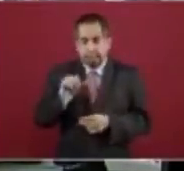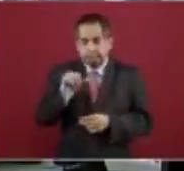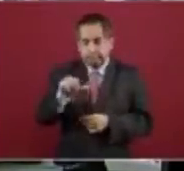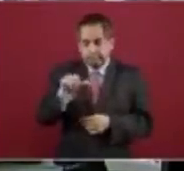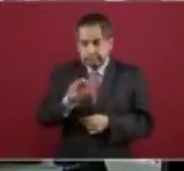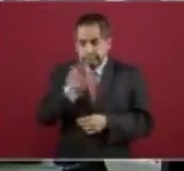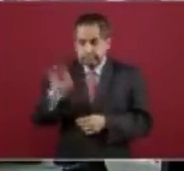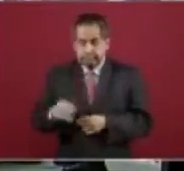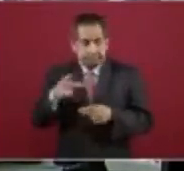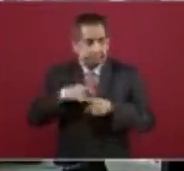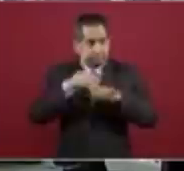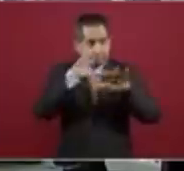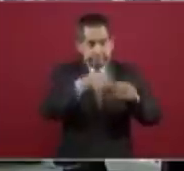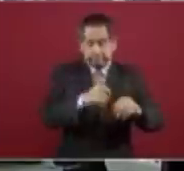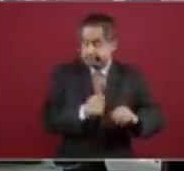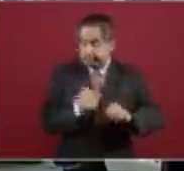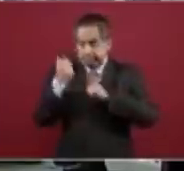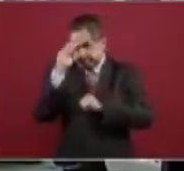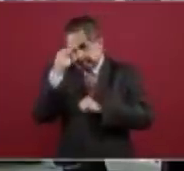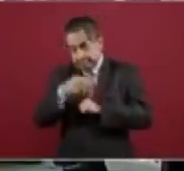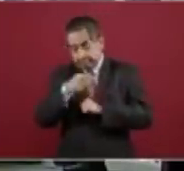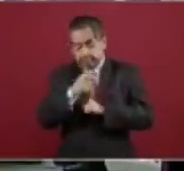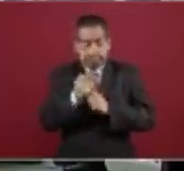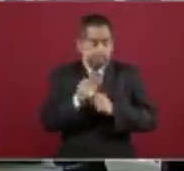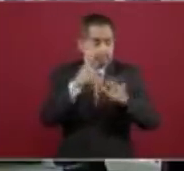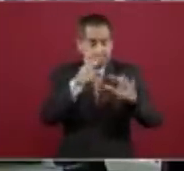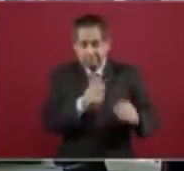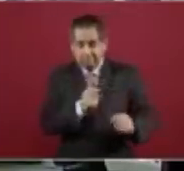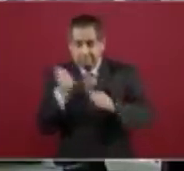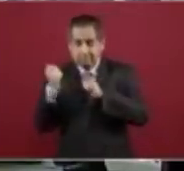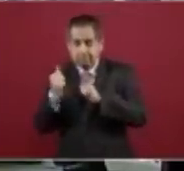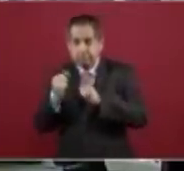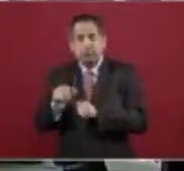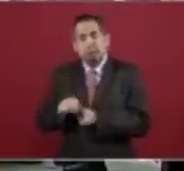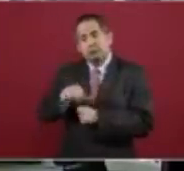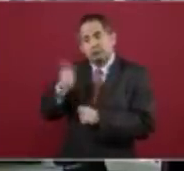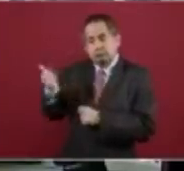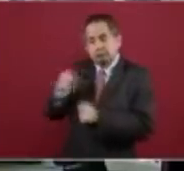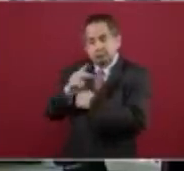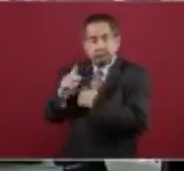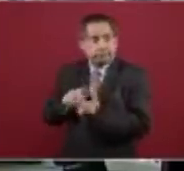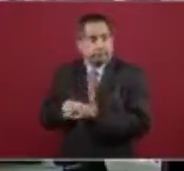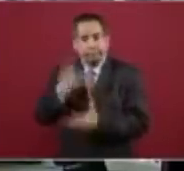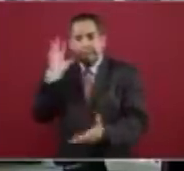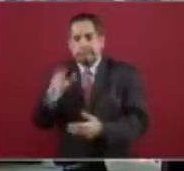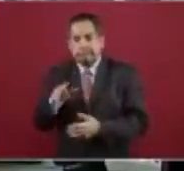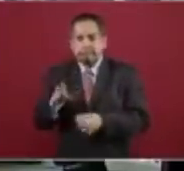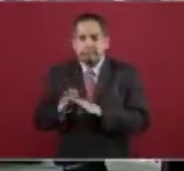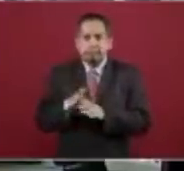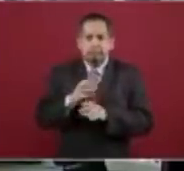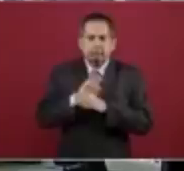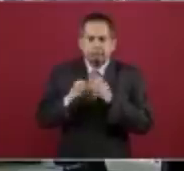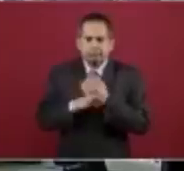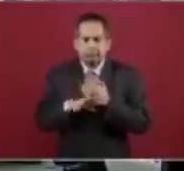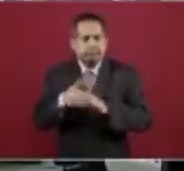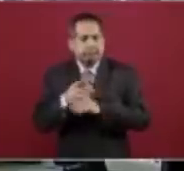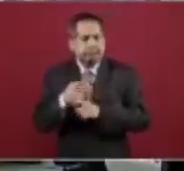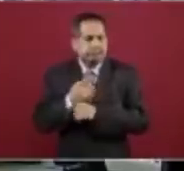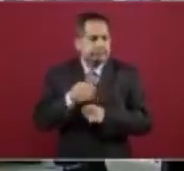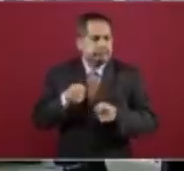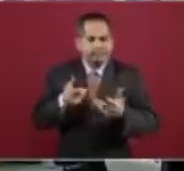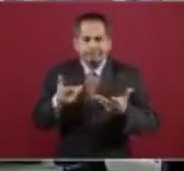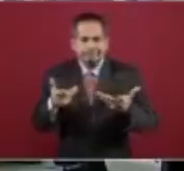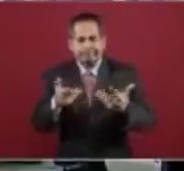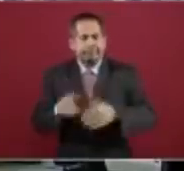de los deportados son mexicanos, muchos de los que son deportados son de otros países. Está la cuestión de las armas, yo le preguntaba, ¿cuál es la demanda de